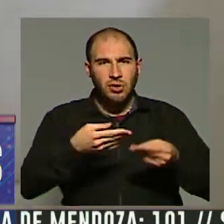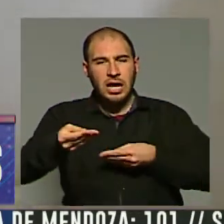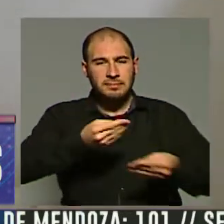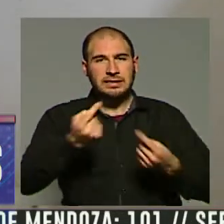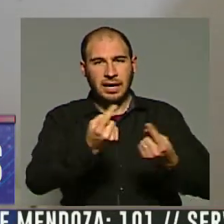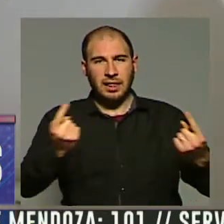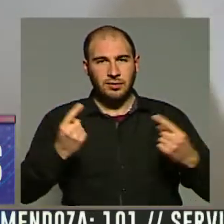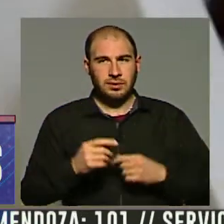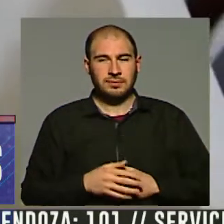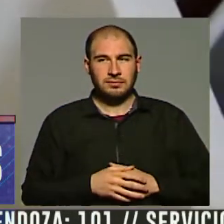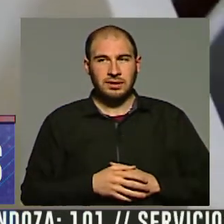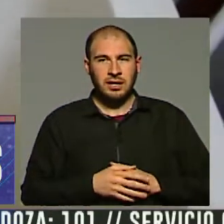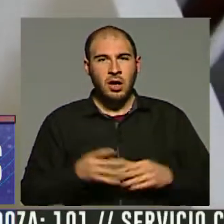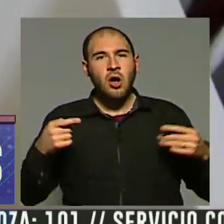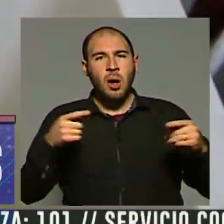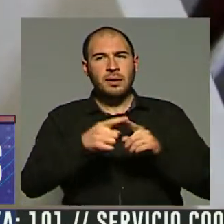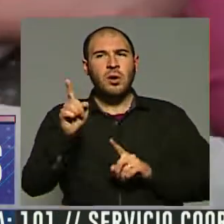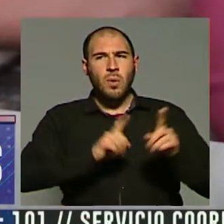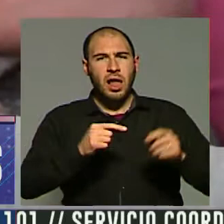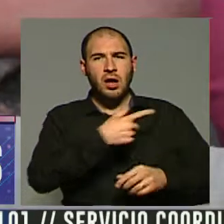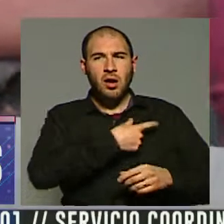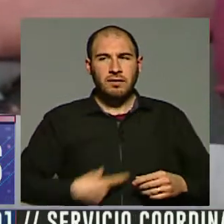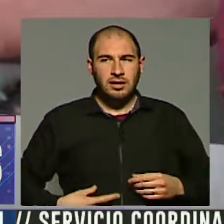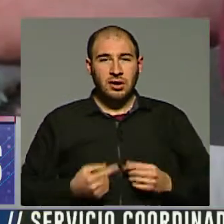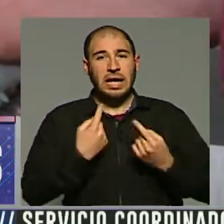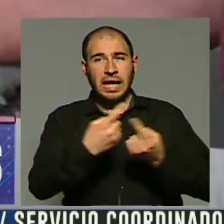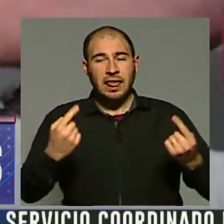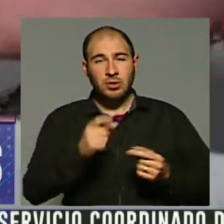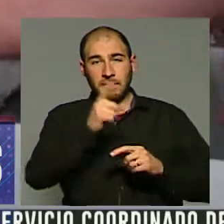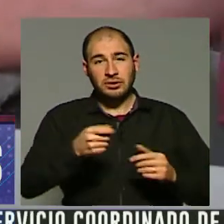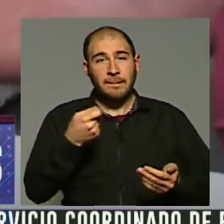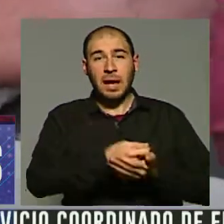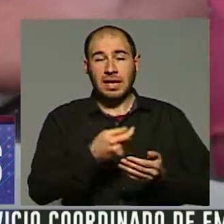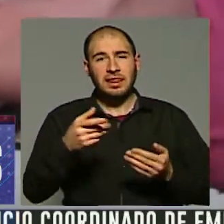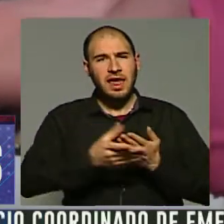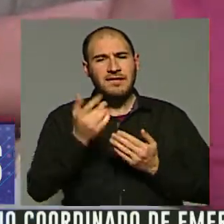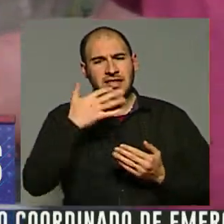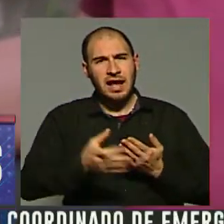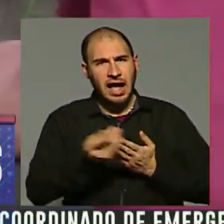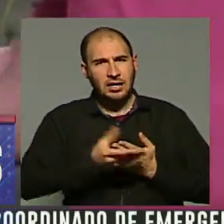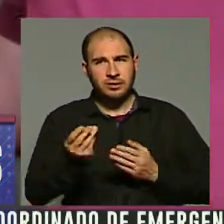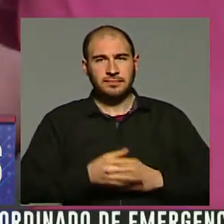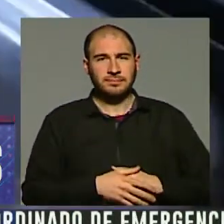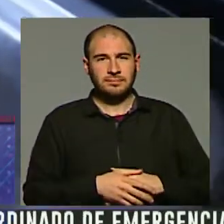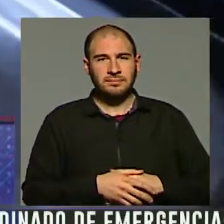por empresa. La intención central del gobierno es que cada usuario pague lo que realmente consume.